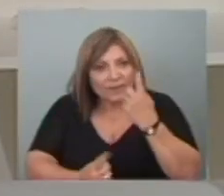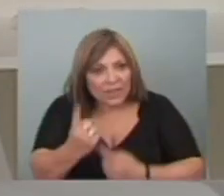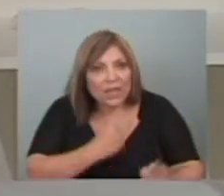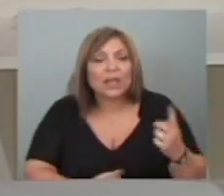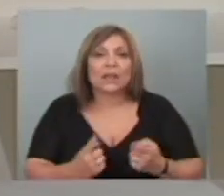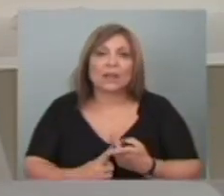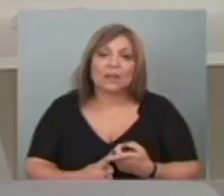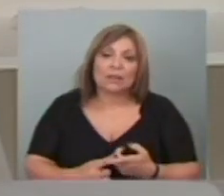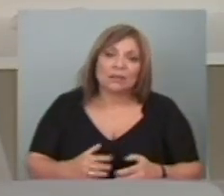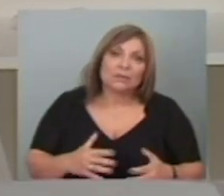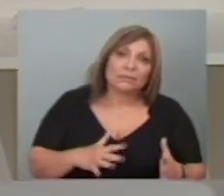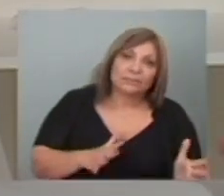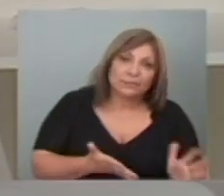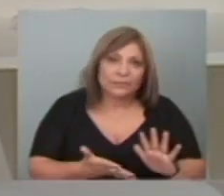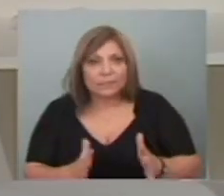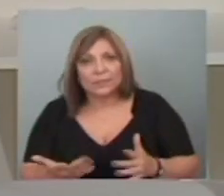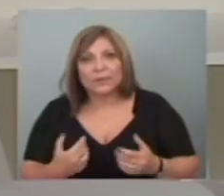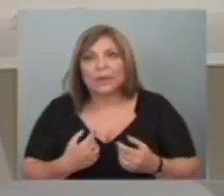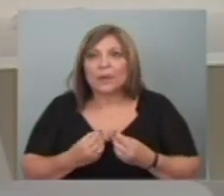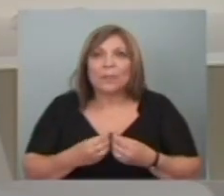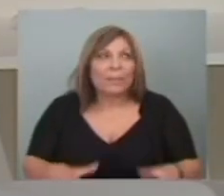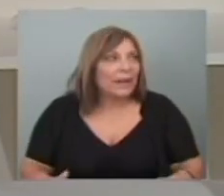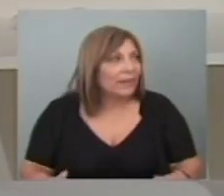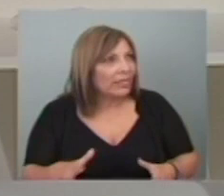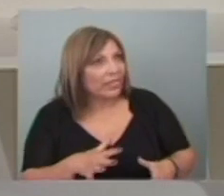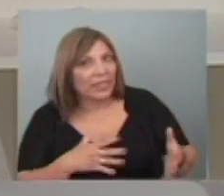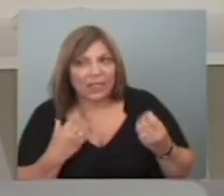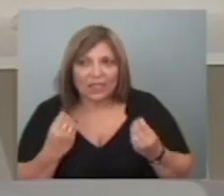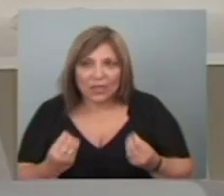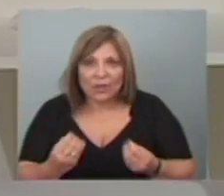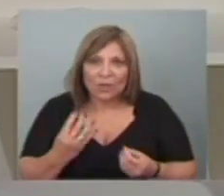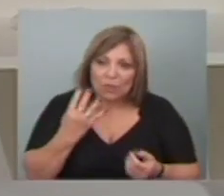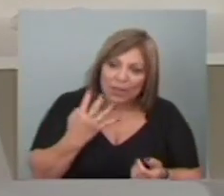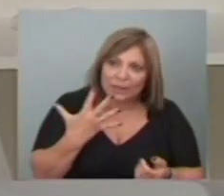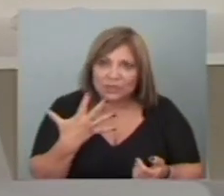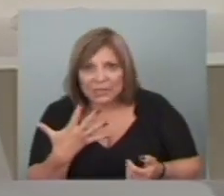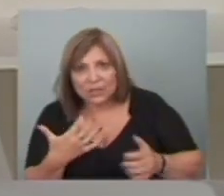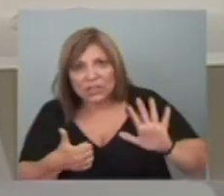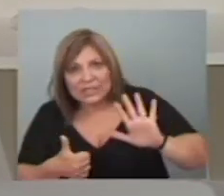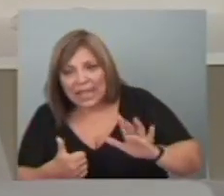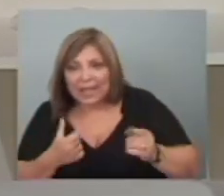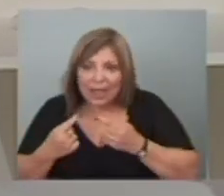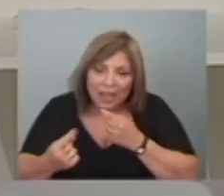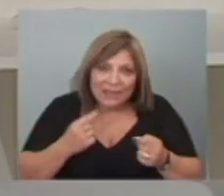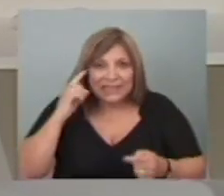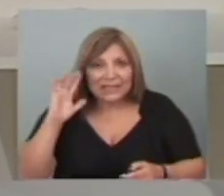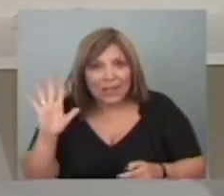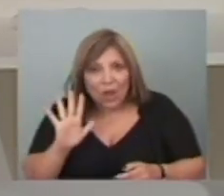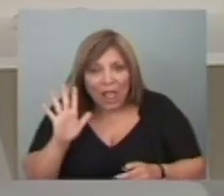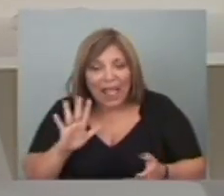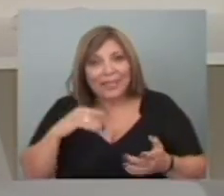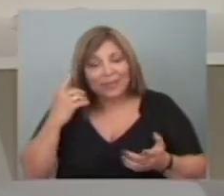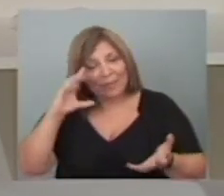viene como medio perdido y con 4, 5, 6 conversaciones con el psicólogo, ya es otra